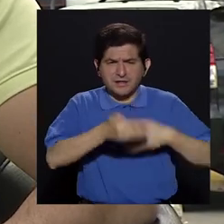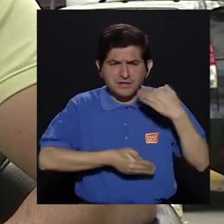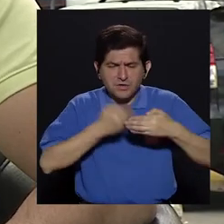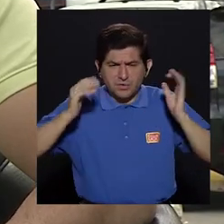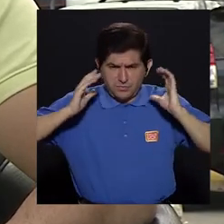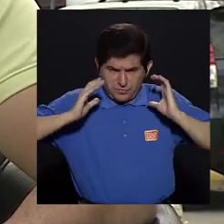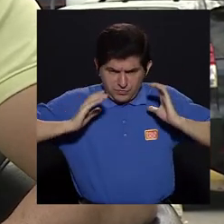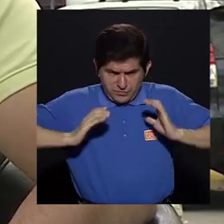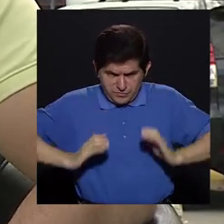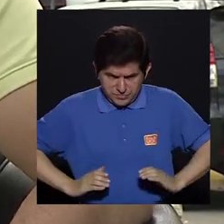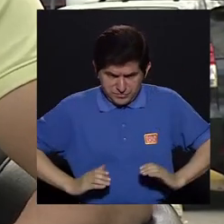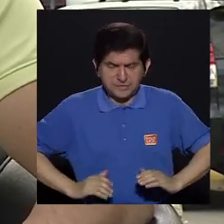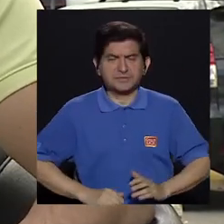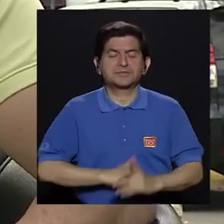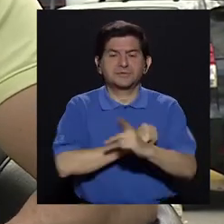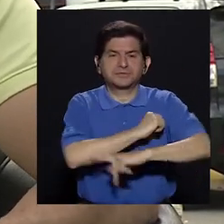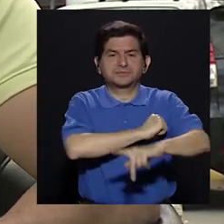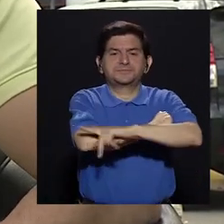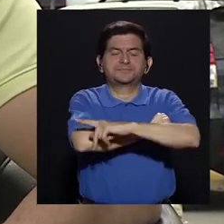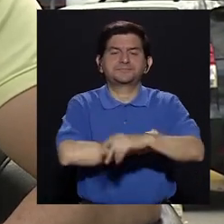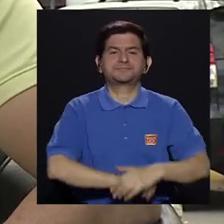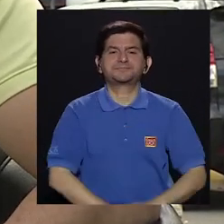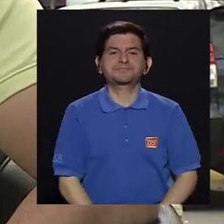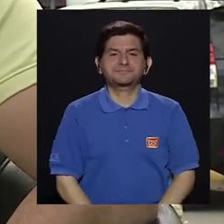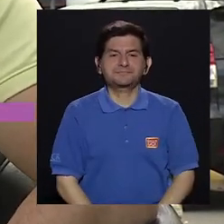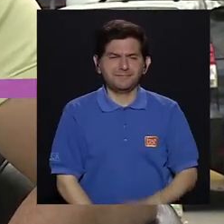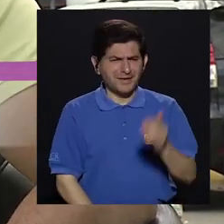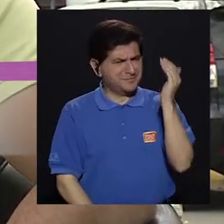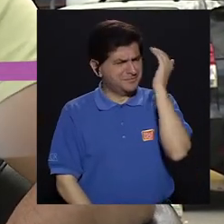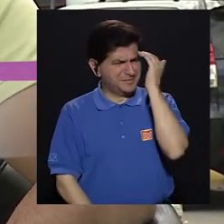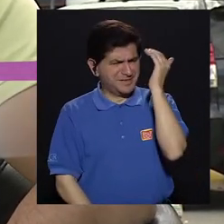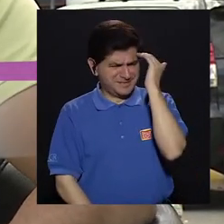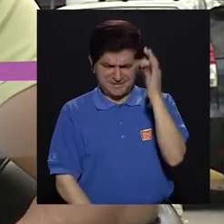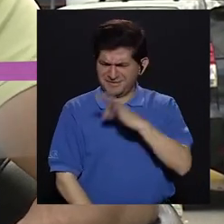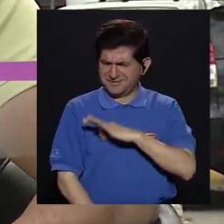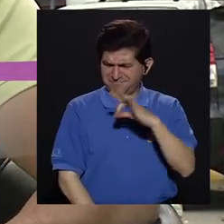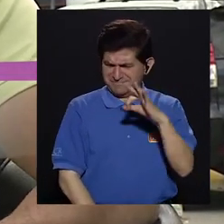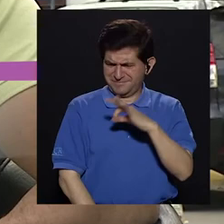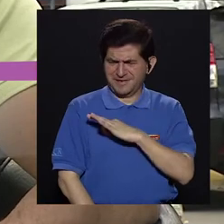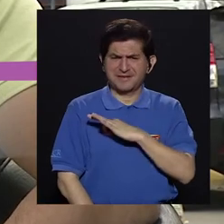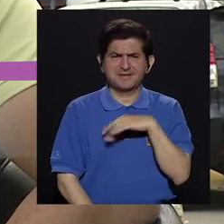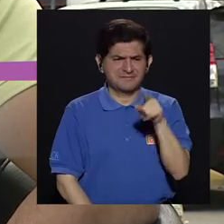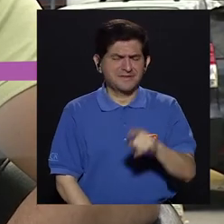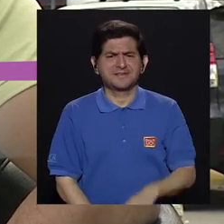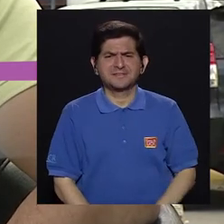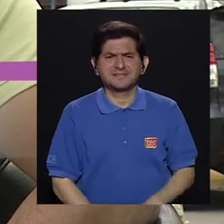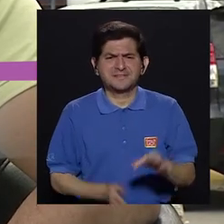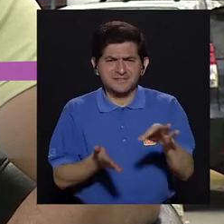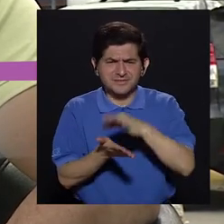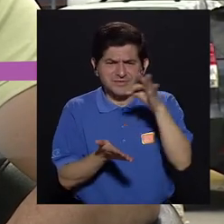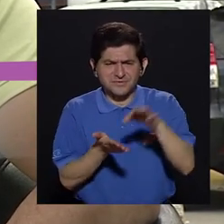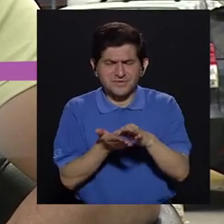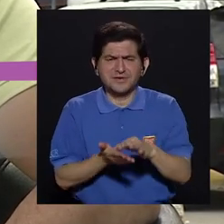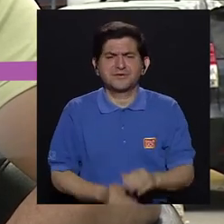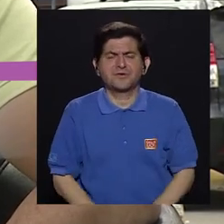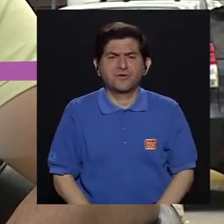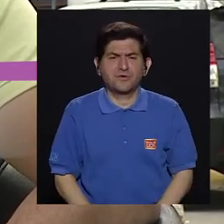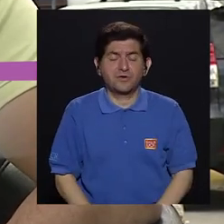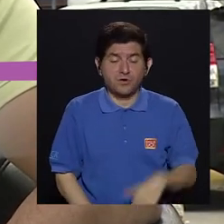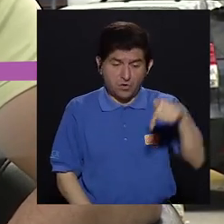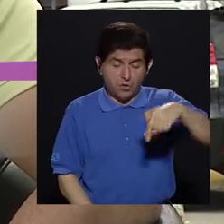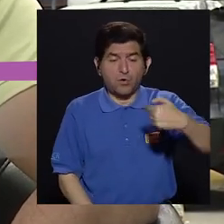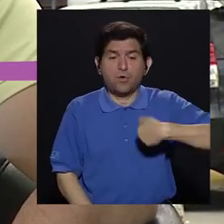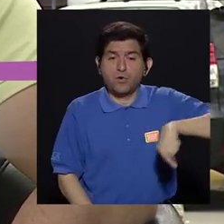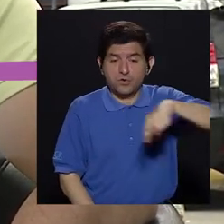cardiometabólicas de nuestro país. Para conocer qué tan beneficiosos son los frijoles en nuestra mesa, vamos a